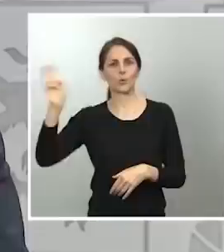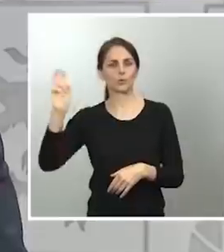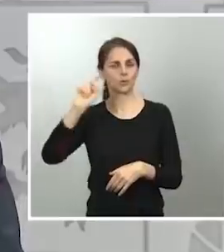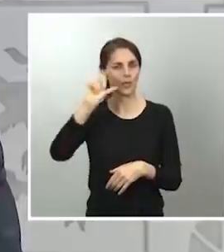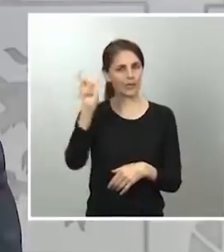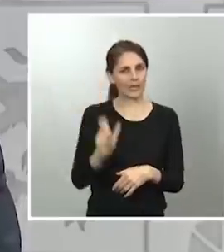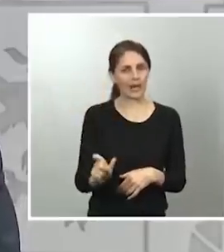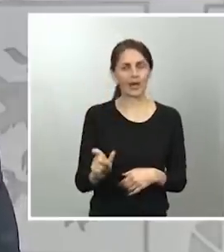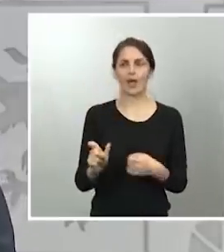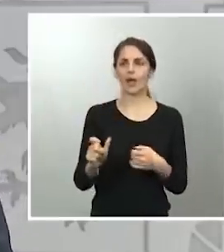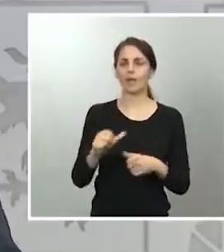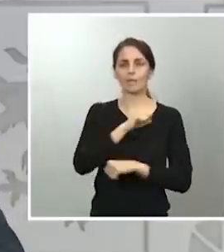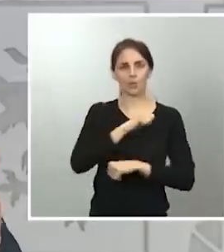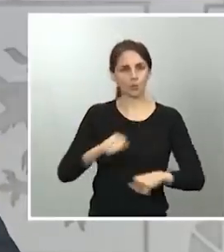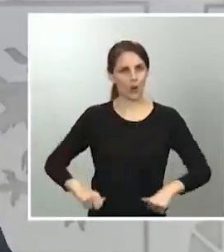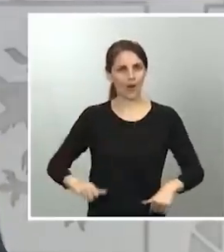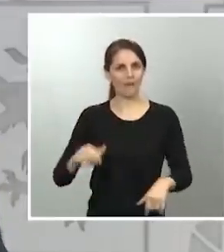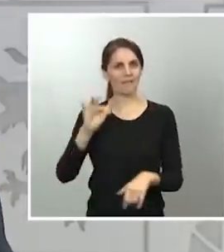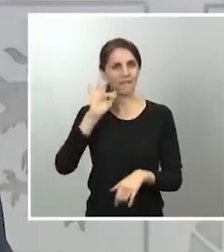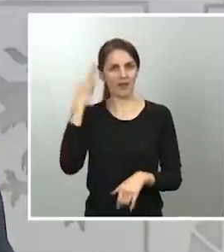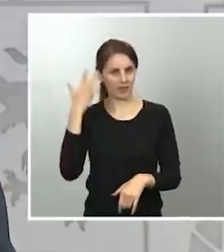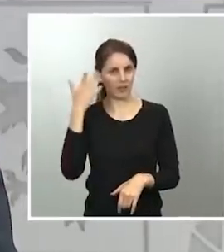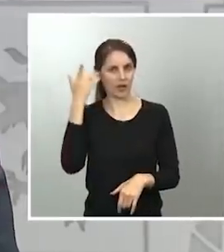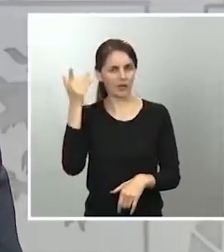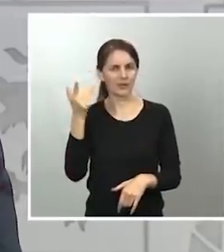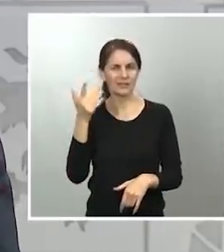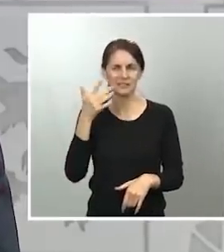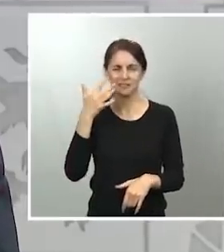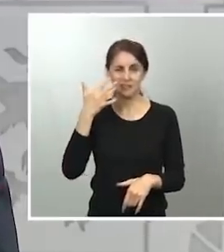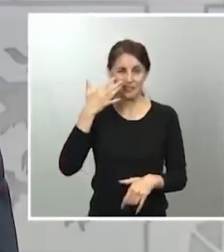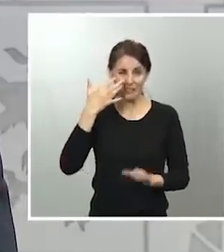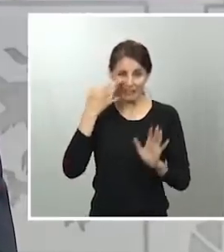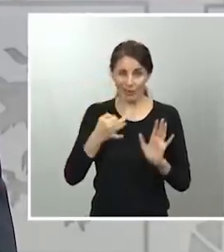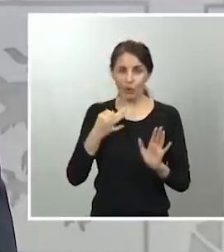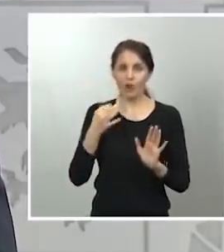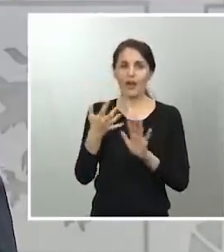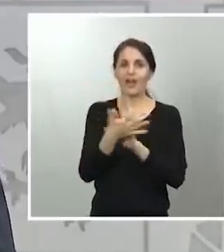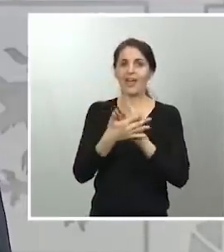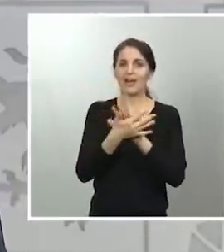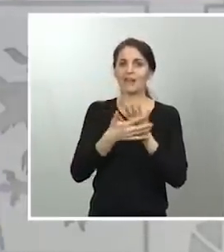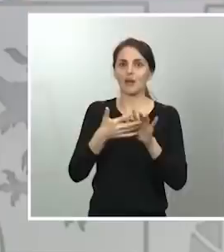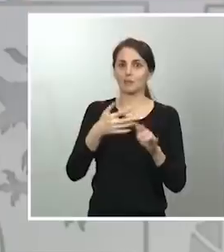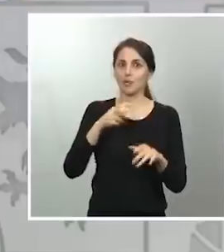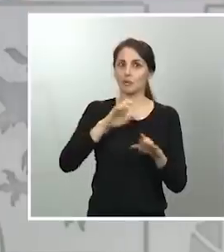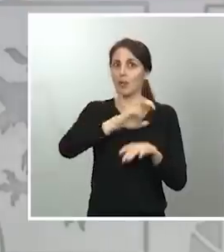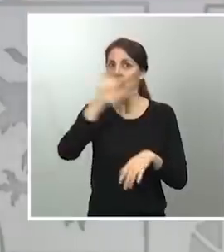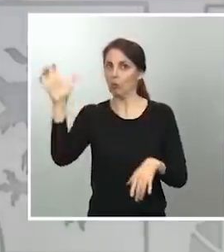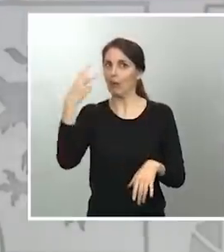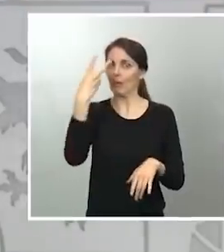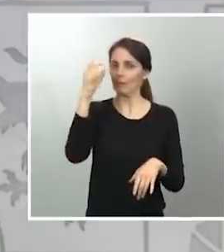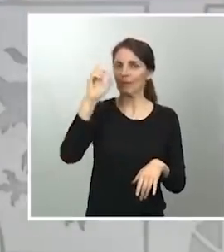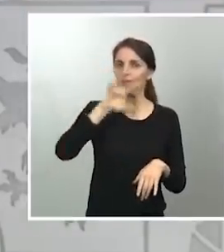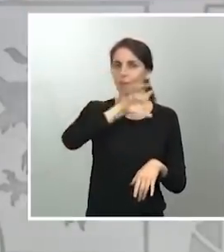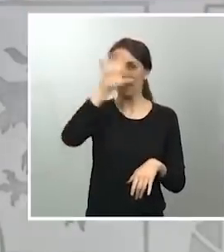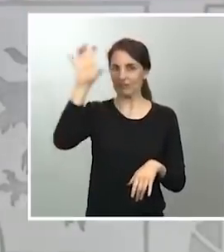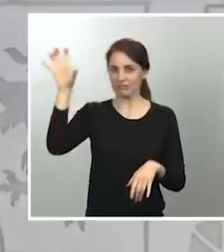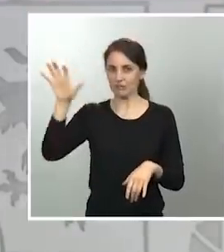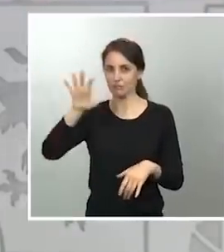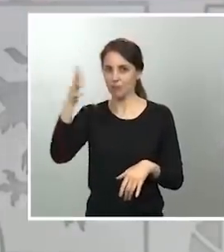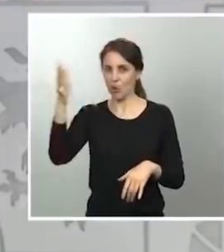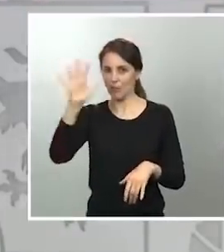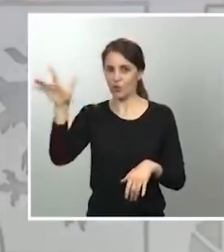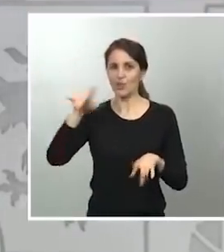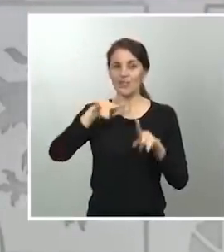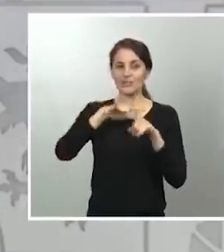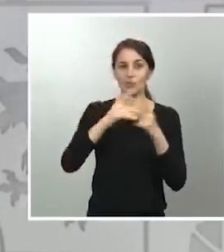produciendo, por lo menos técnicamente parece que tiene más sentido. A mí me preocupa, insisto, mucho más el recorte soterrado,